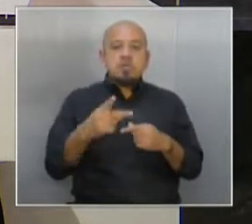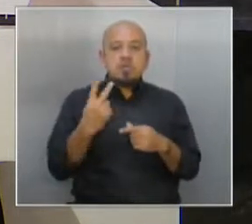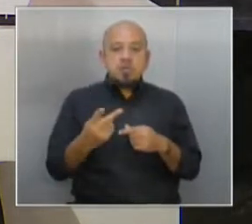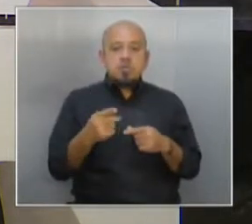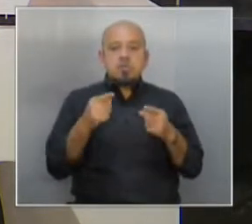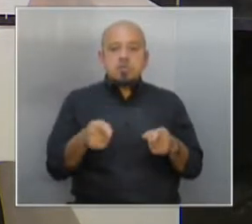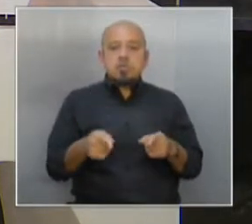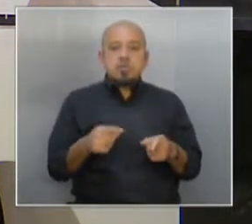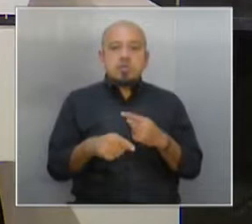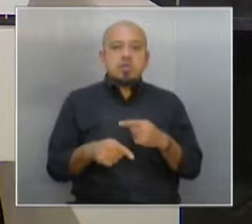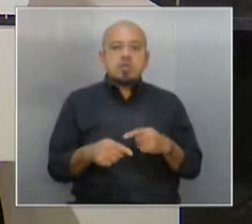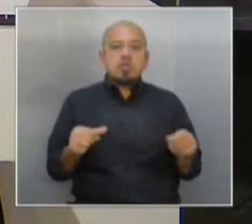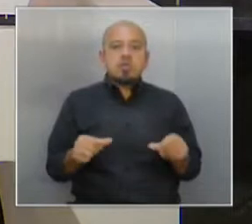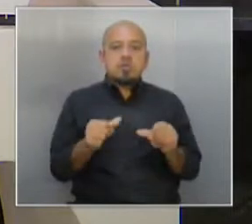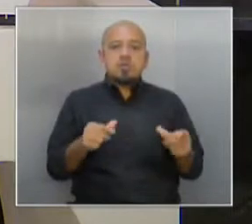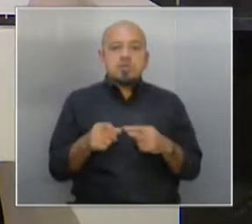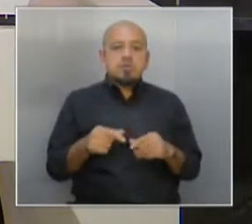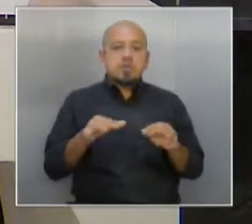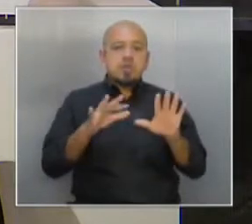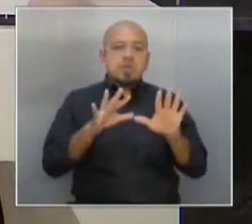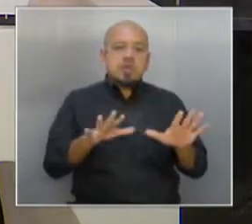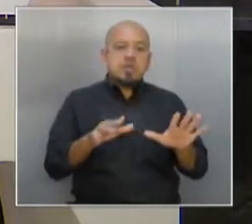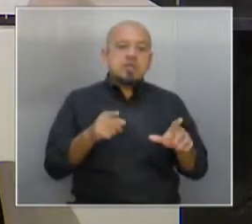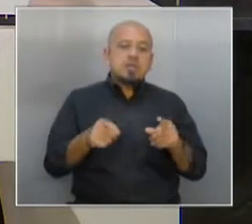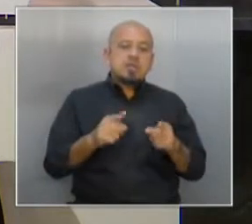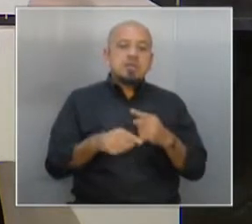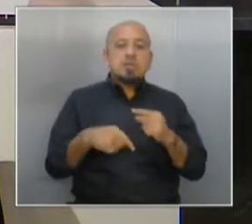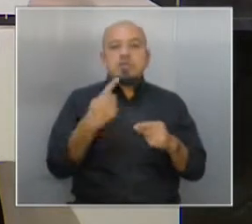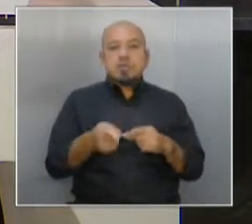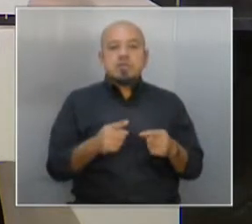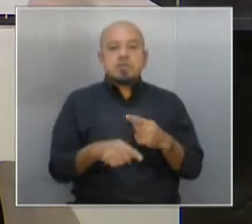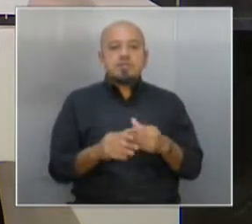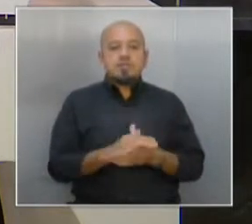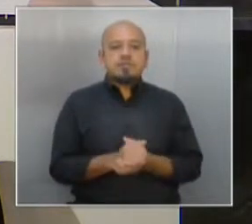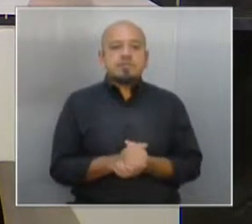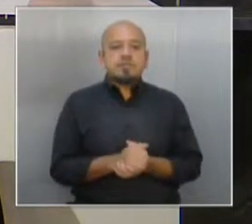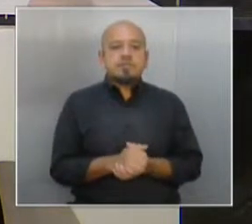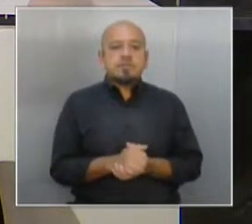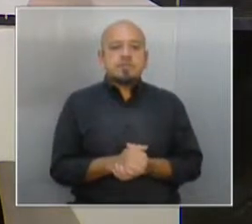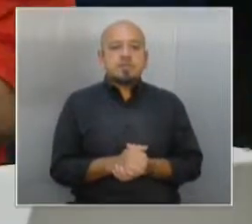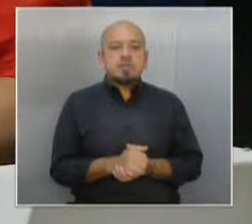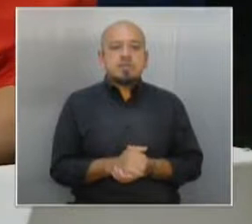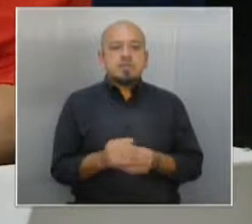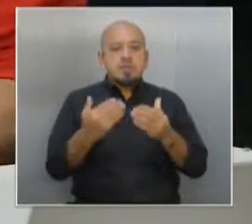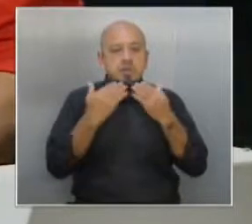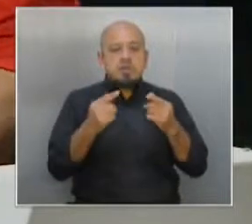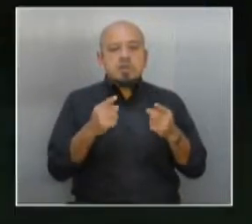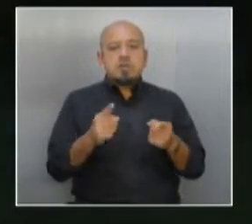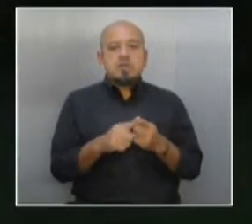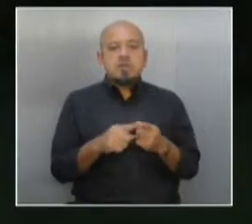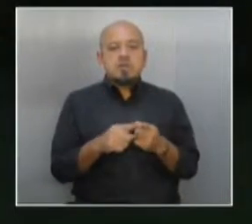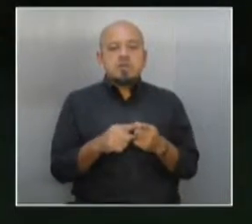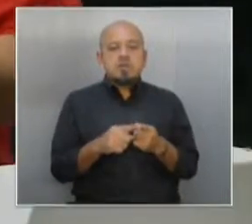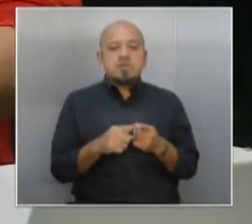estas versiones que estaremos estrenando el 10 para todos ustedes. Buenísimo. Divino. Rosana, muchísimas gracias por haber estado acá.